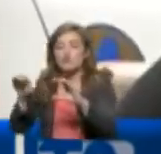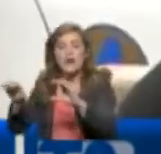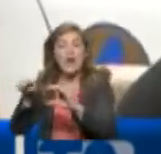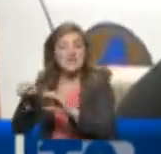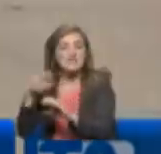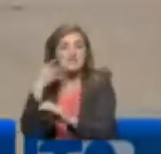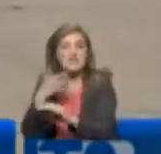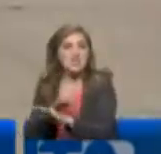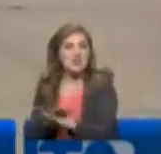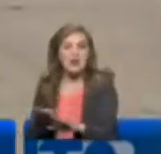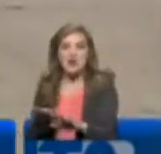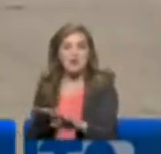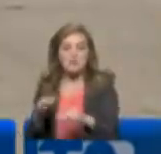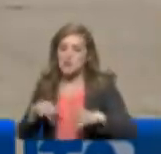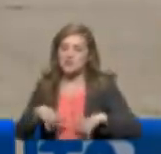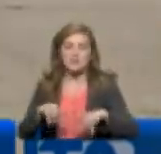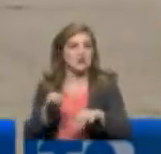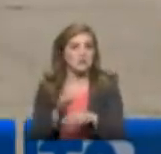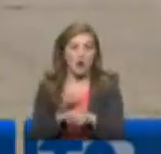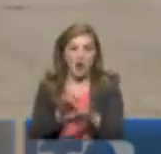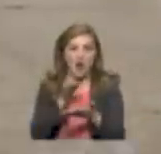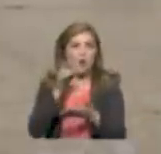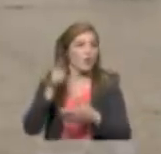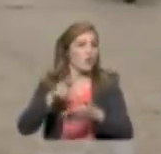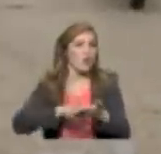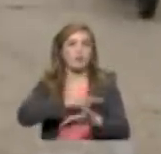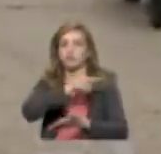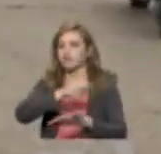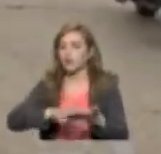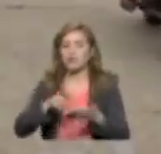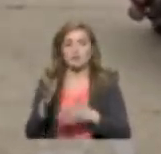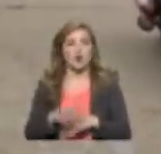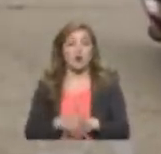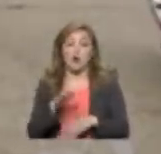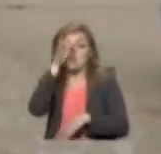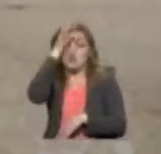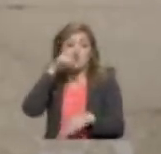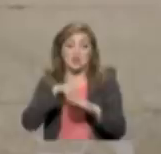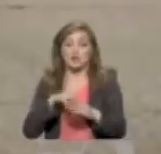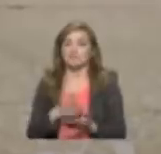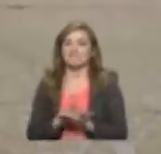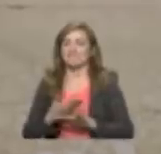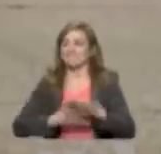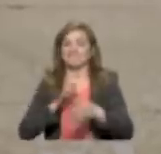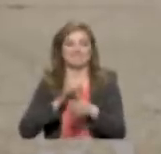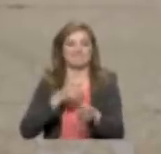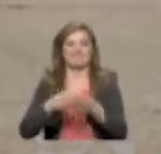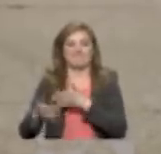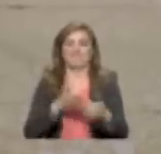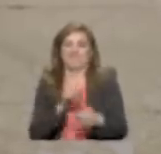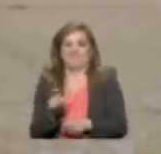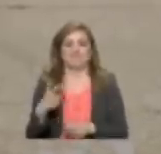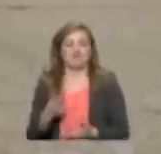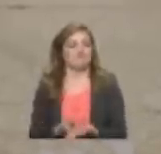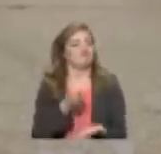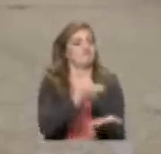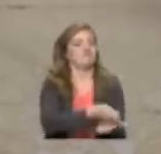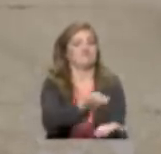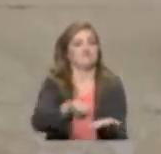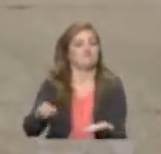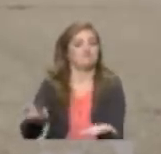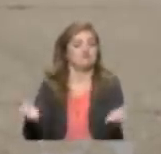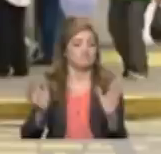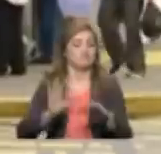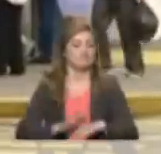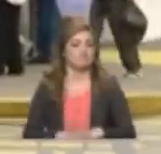que estén circulando dentro del hospital y que pues hagan correr el cierto riesgo a los usuarios internos